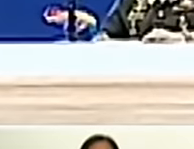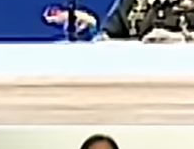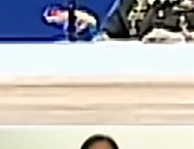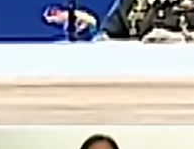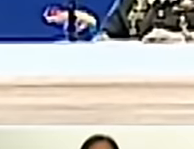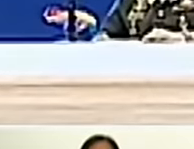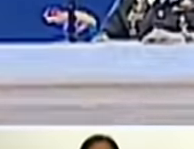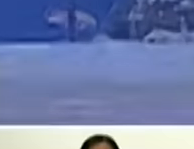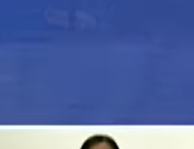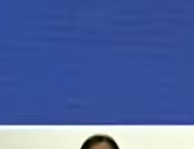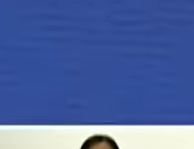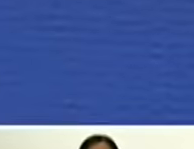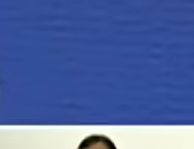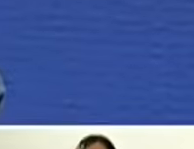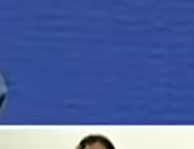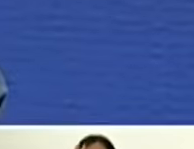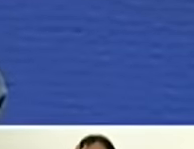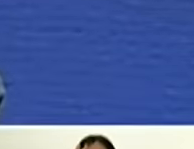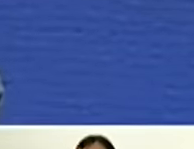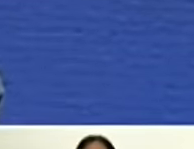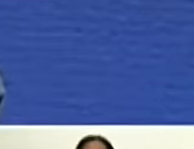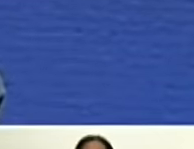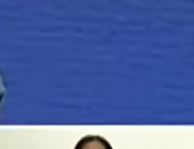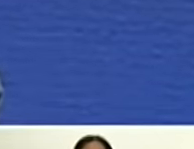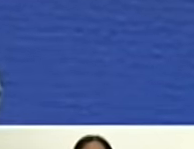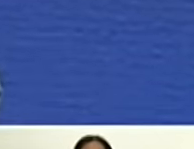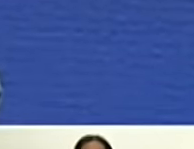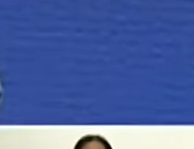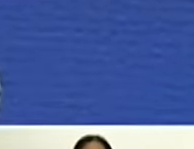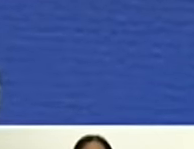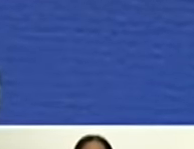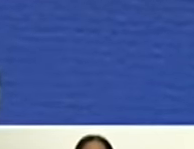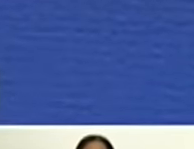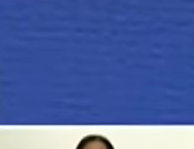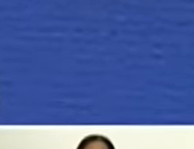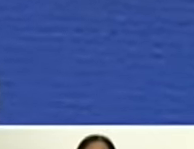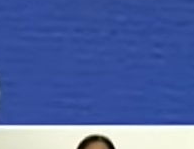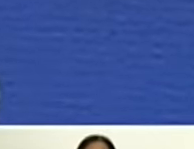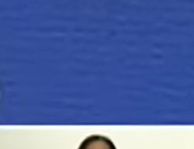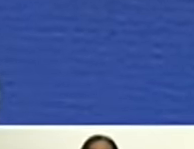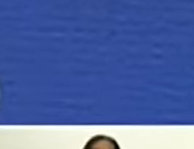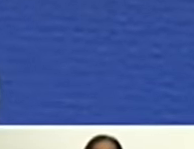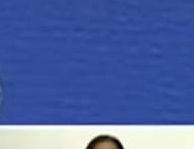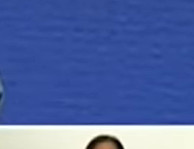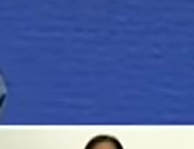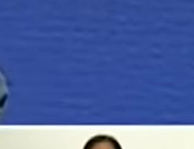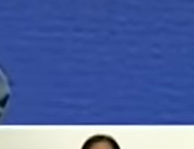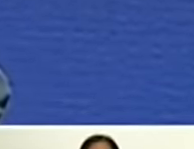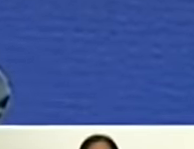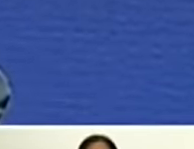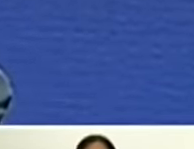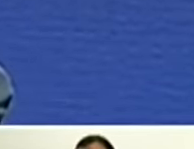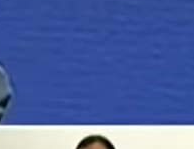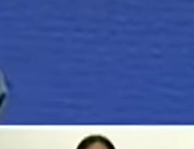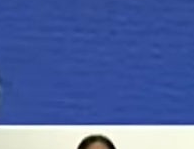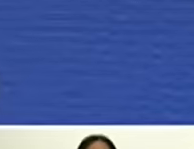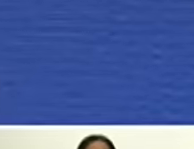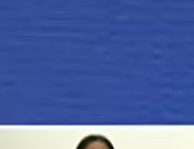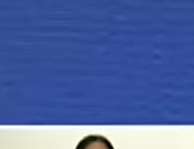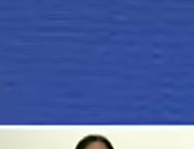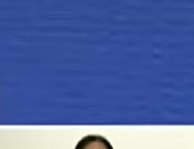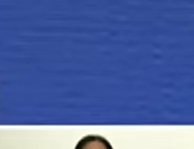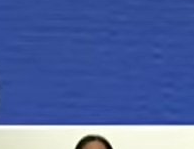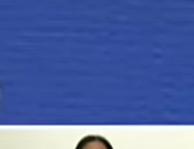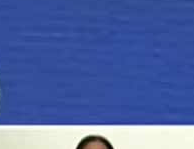el 20 de febrero de 1859 y otra vez el pueblo en armas se